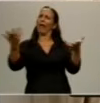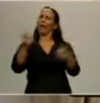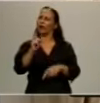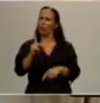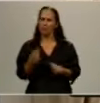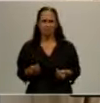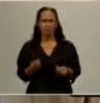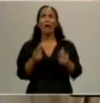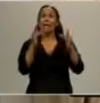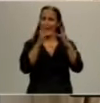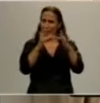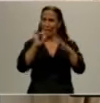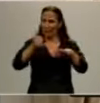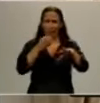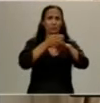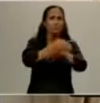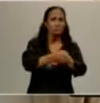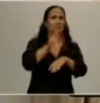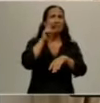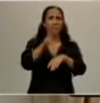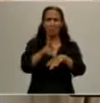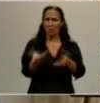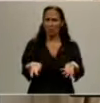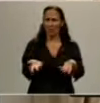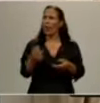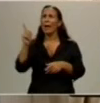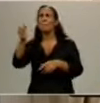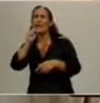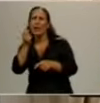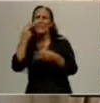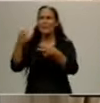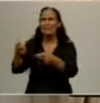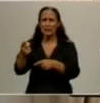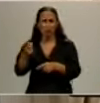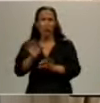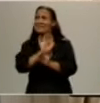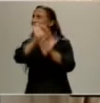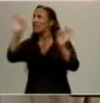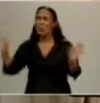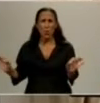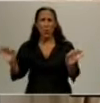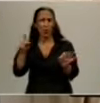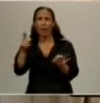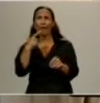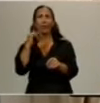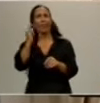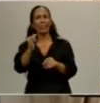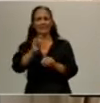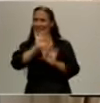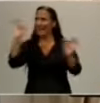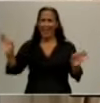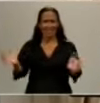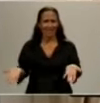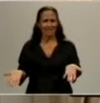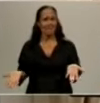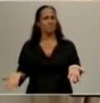internet al ingresar en la página de dicho estudio. Ningún periodista de investigación, absolutamente nadie, mencionó esto. Y la pregunta que me hago es la